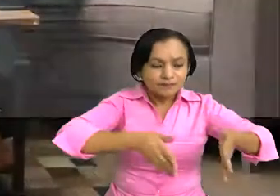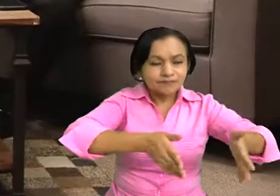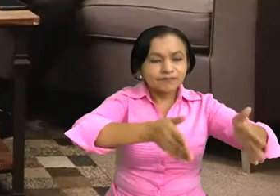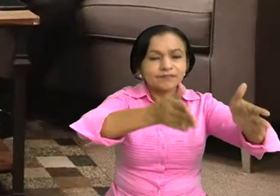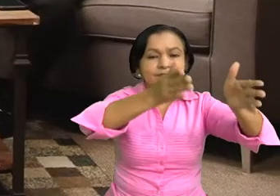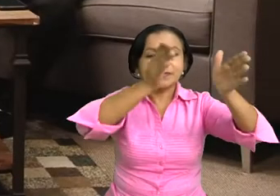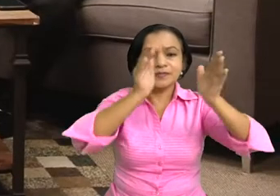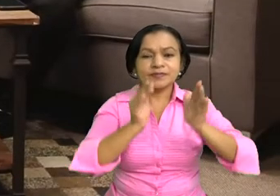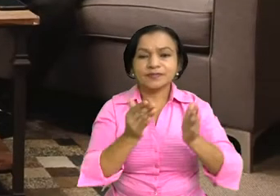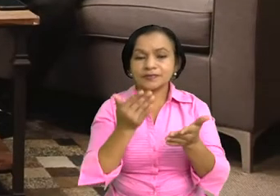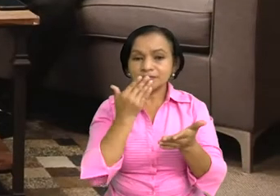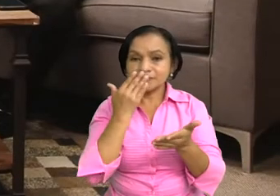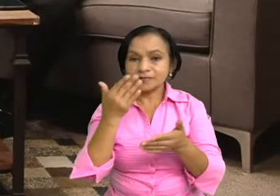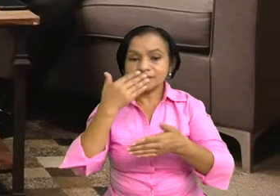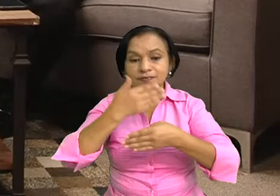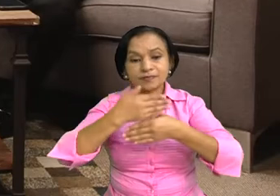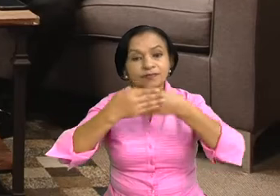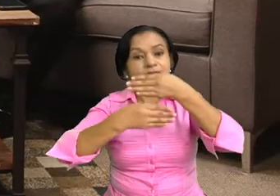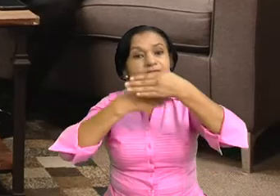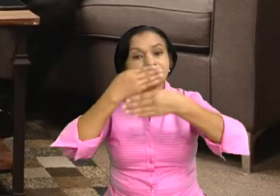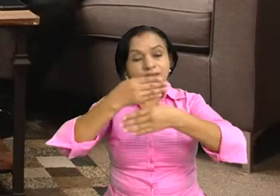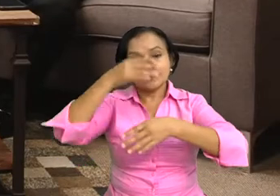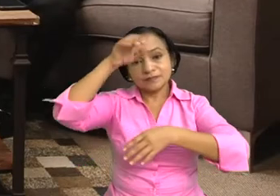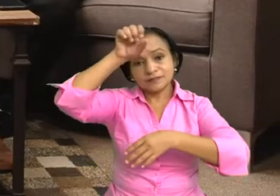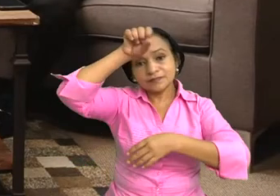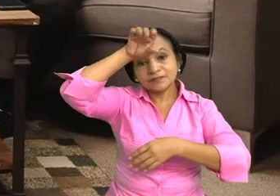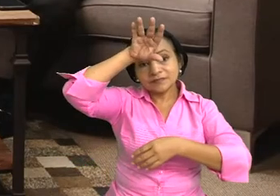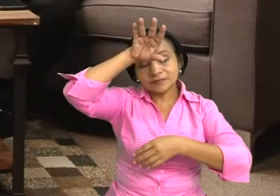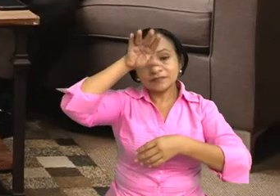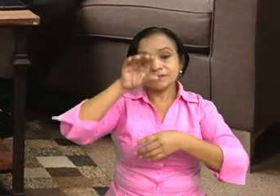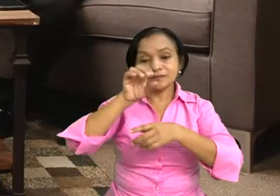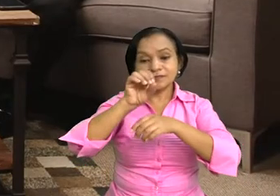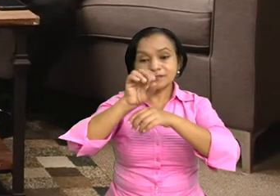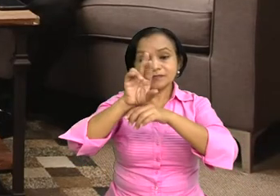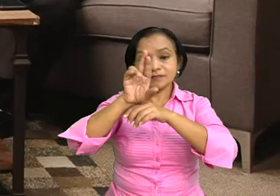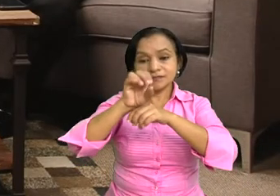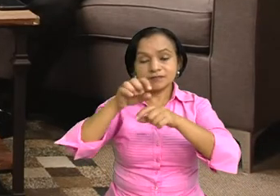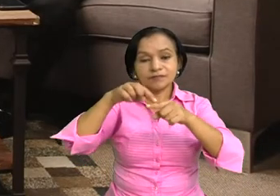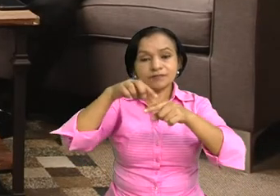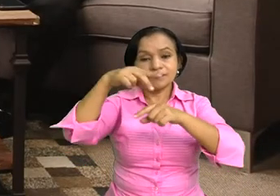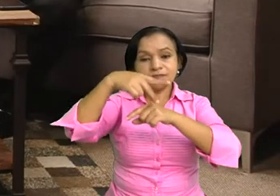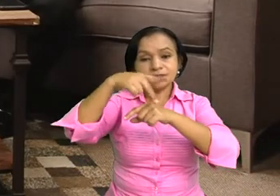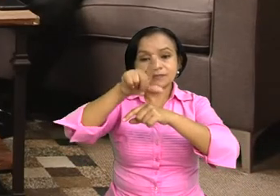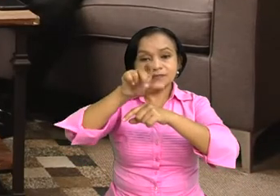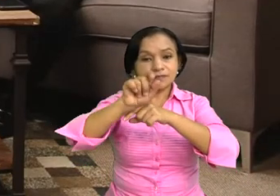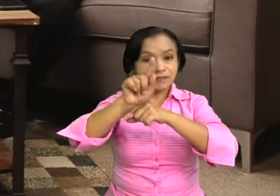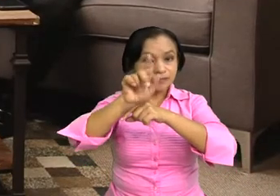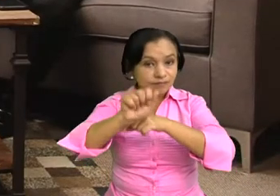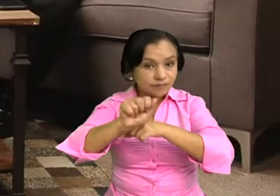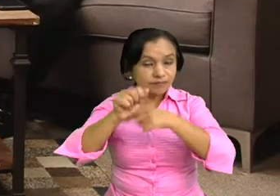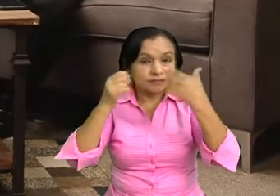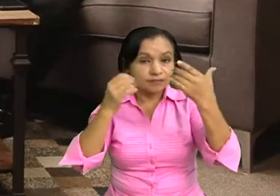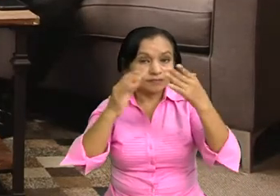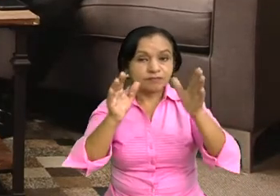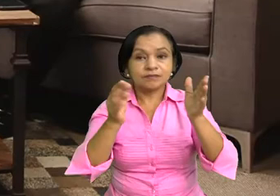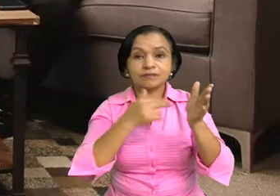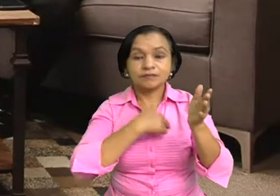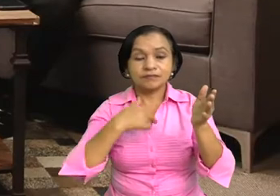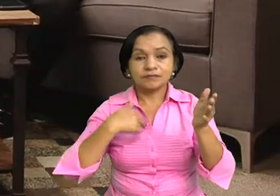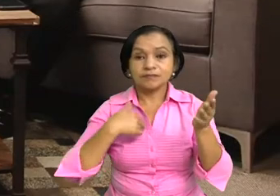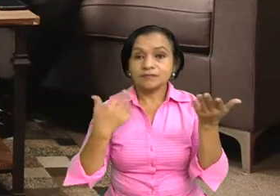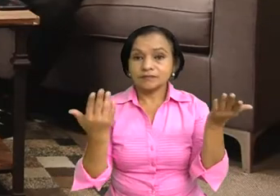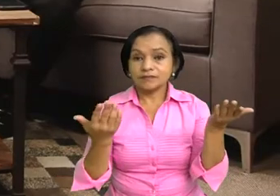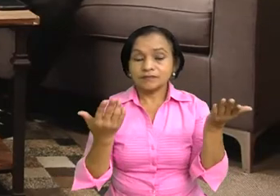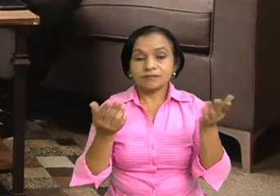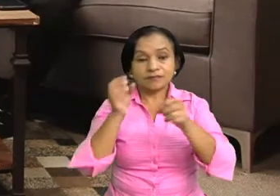con impactos directos en la producción minera de oro y plata. Y cuando las condiciones estén dadas para la